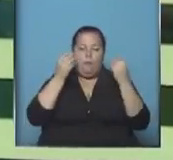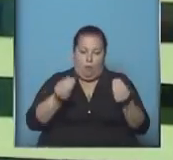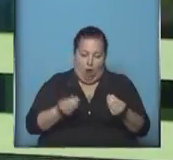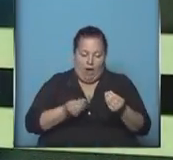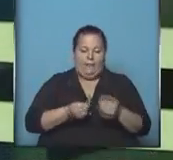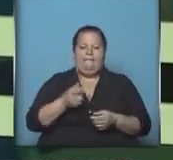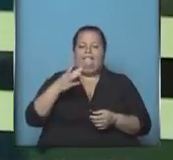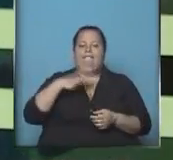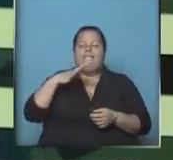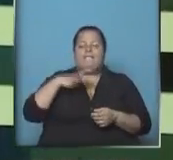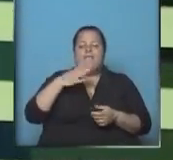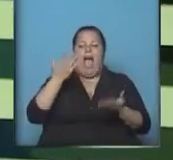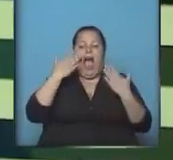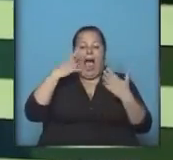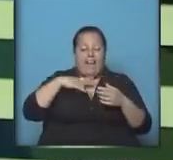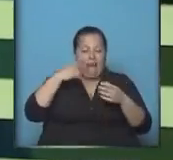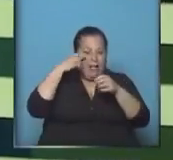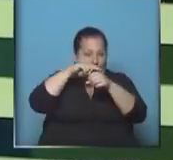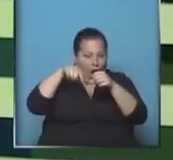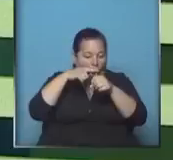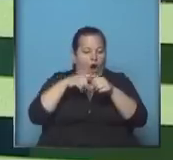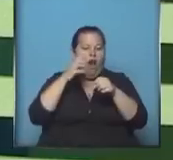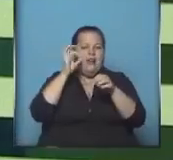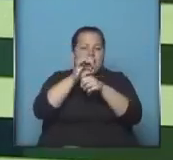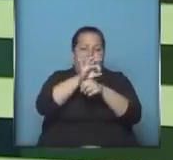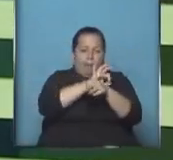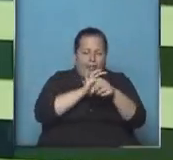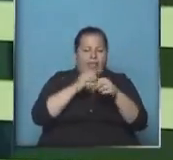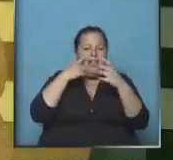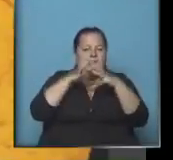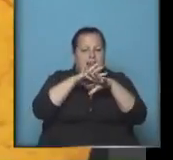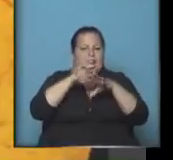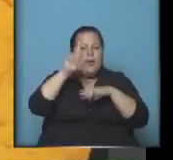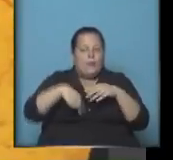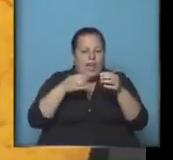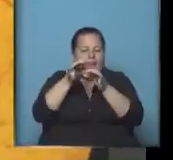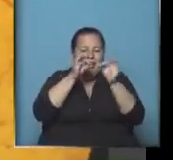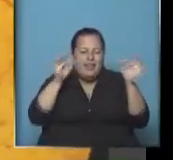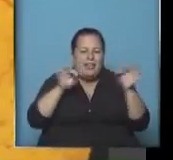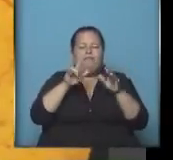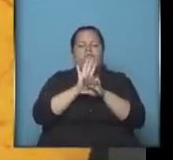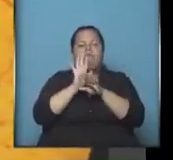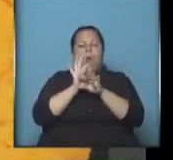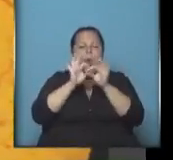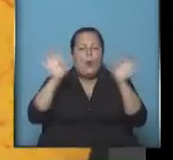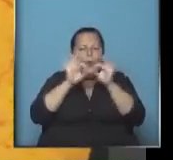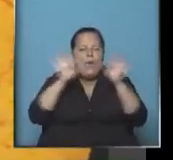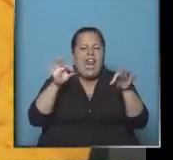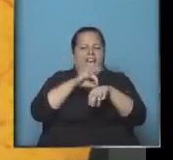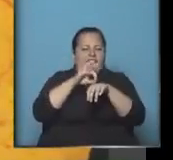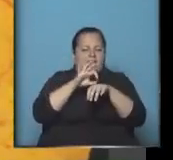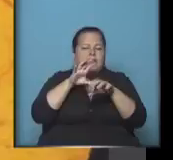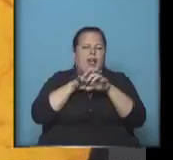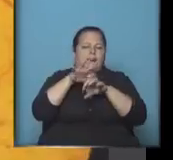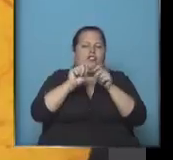cuando falta es que oxígeno y hay mucho edema la retina genera neovascularización que son venas enfermas que